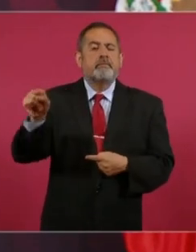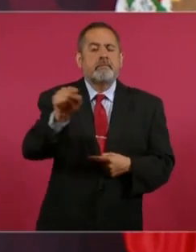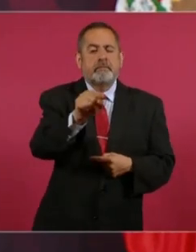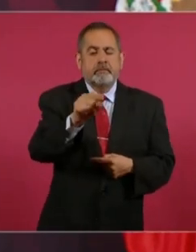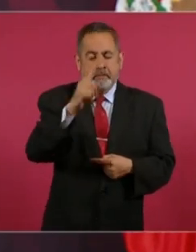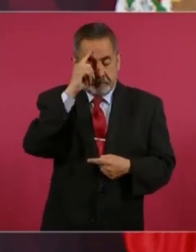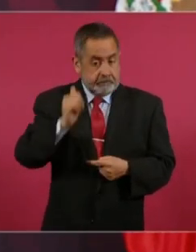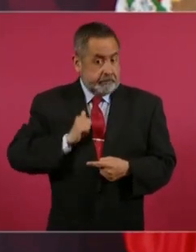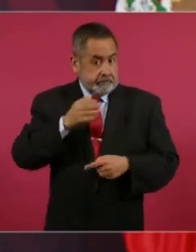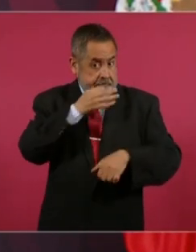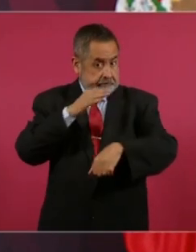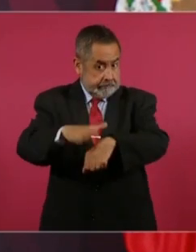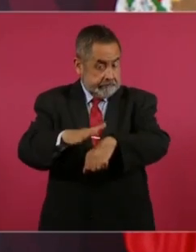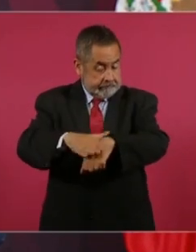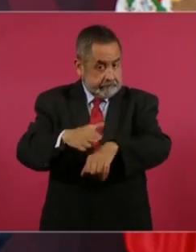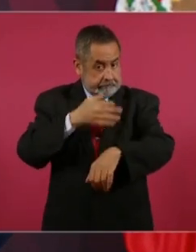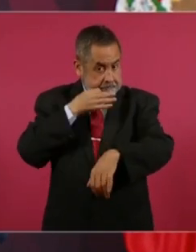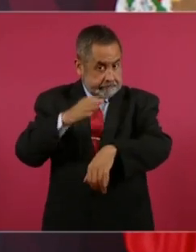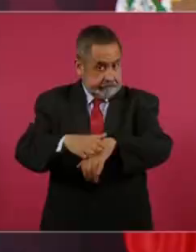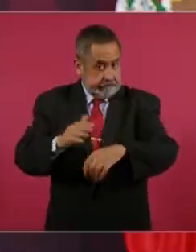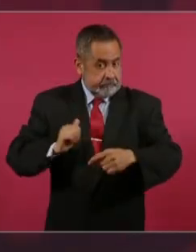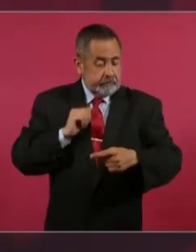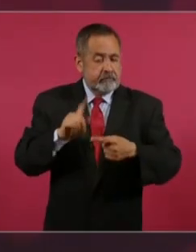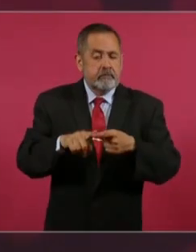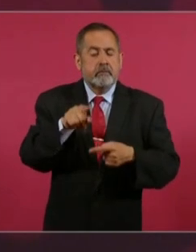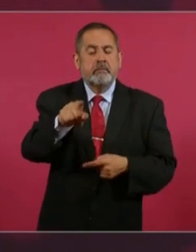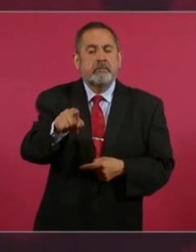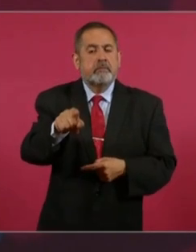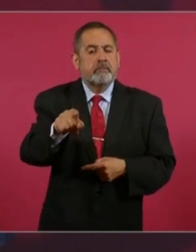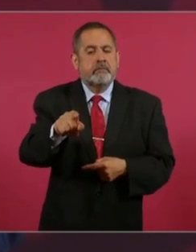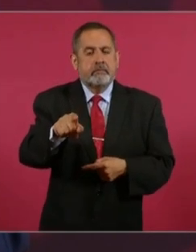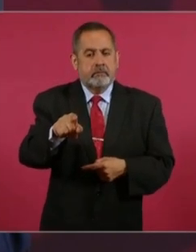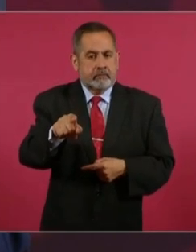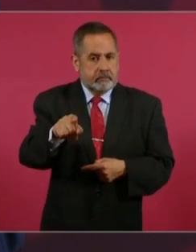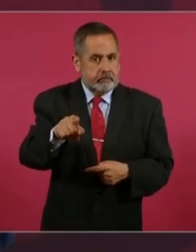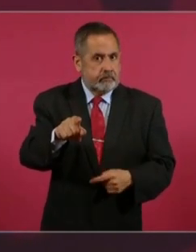y aprovecho también para informarles que la